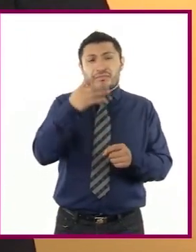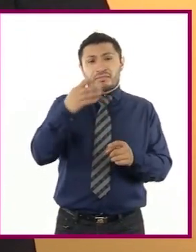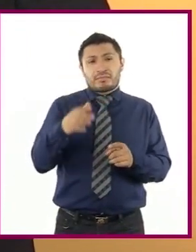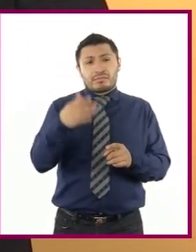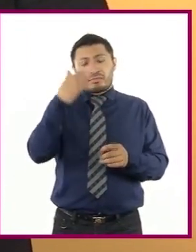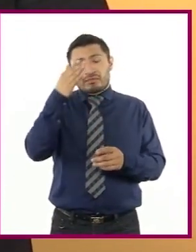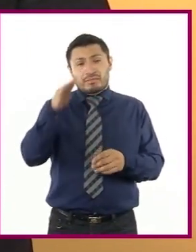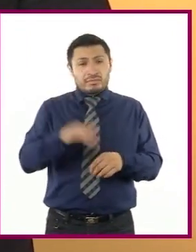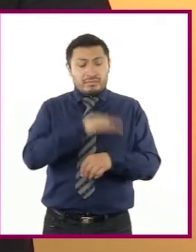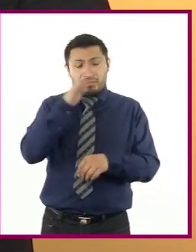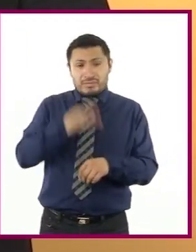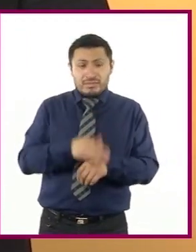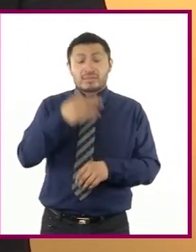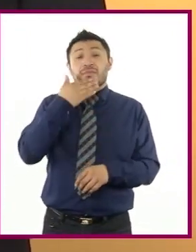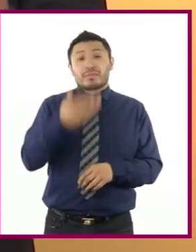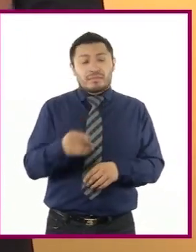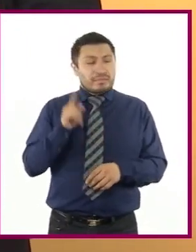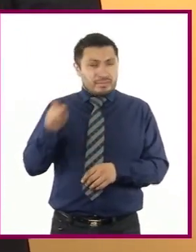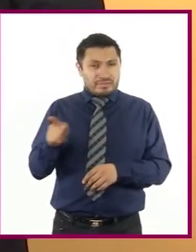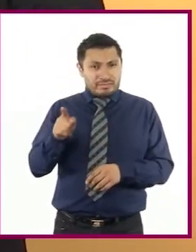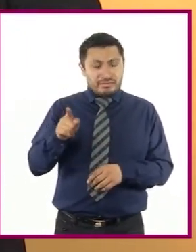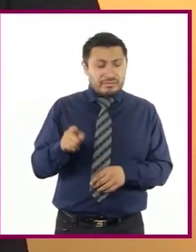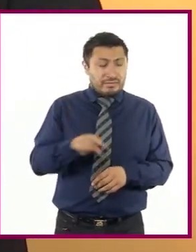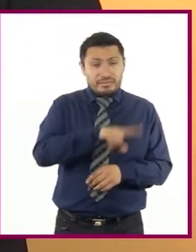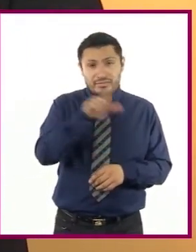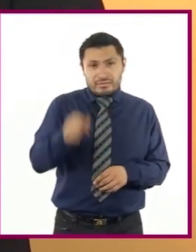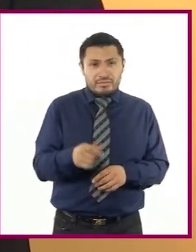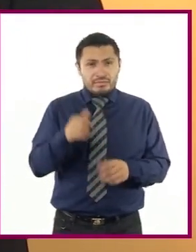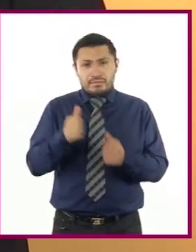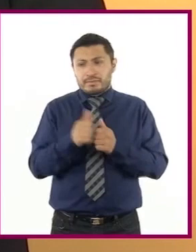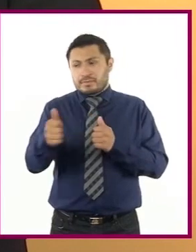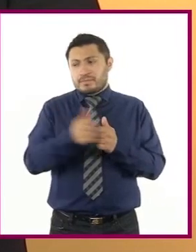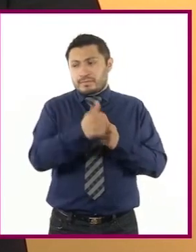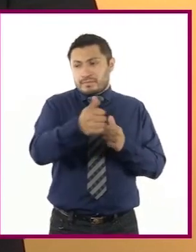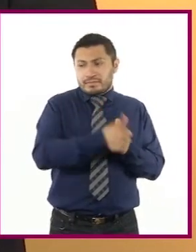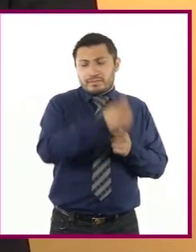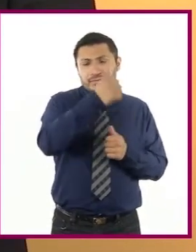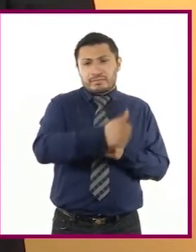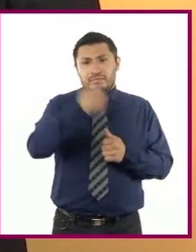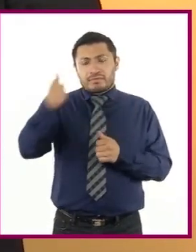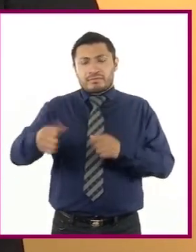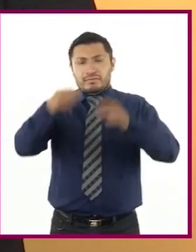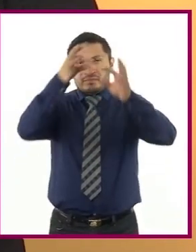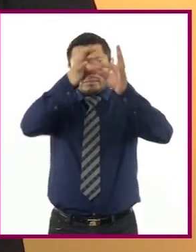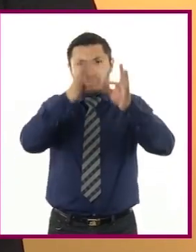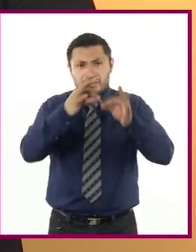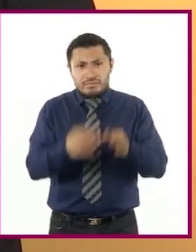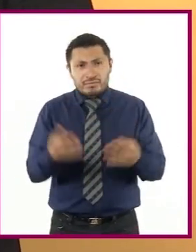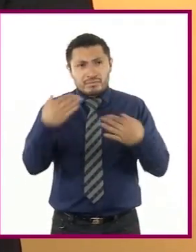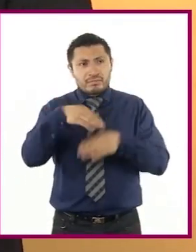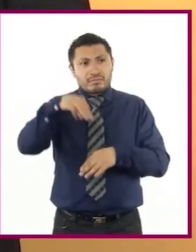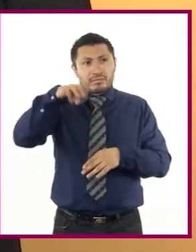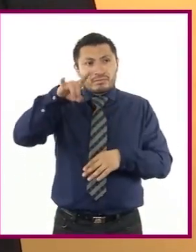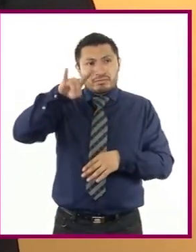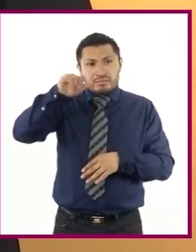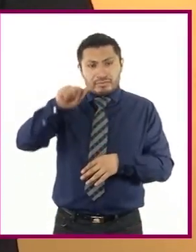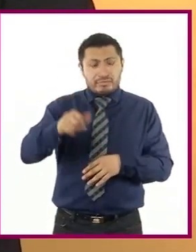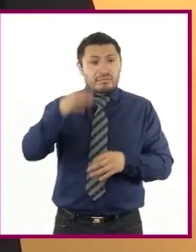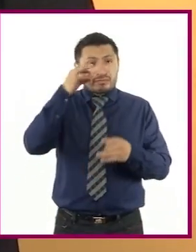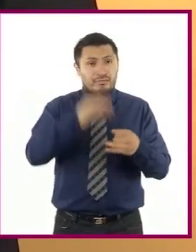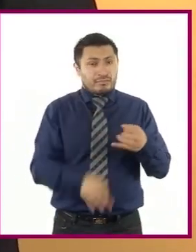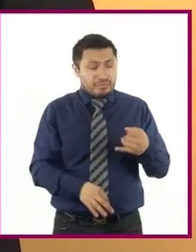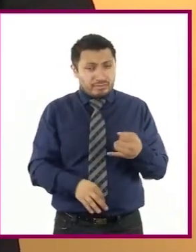aciertos de Daniela. Después, se calculan las distancias de cada puntaje respecto a la media y, para